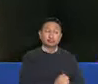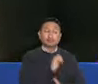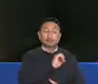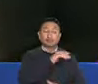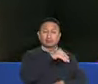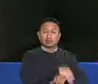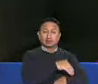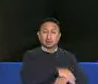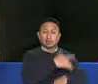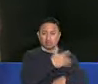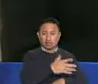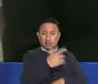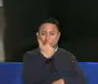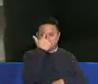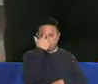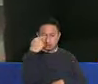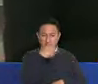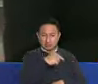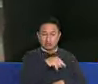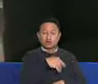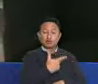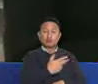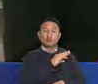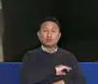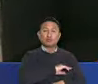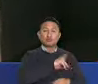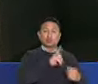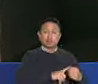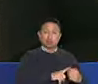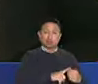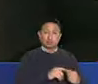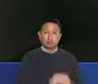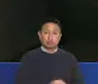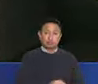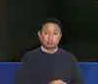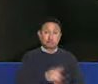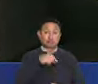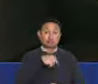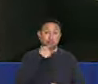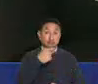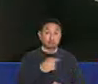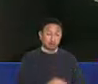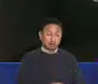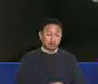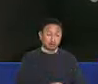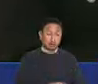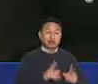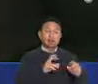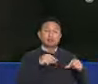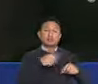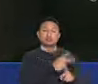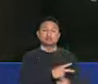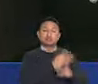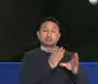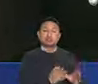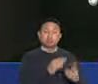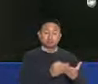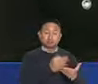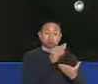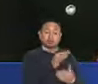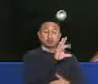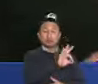tendremos claro cómo se va a conformar el cabildo quiteño. Tenemos ya, como les dije, en lo referente a concejales urbanos y rurales,